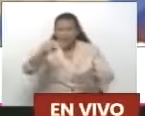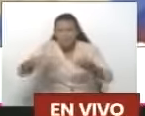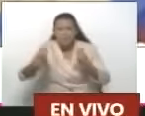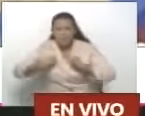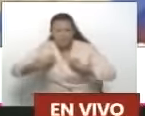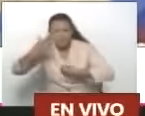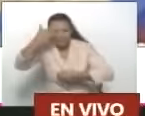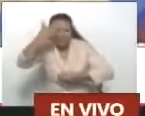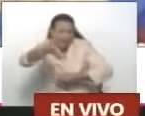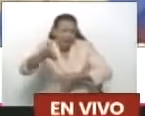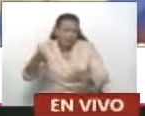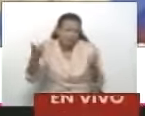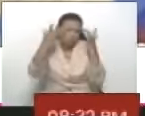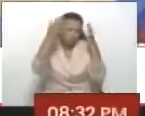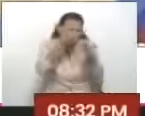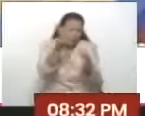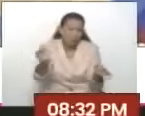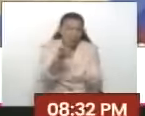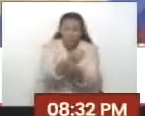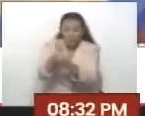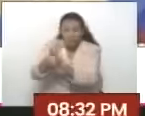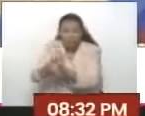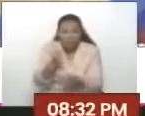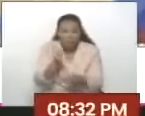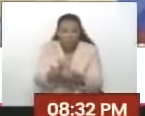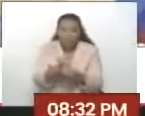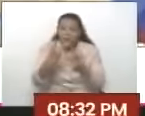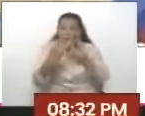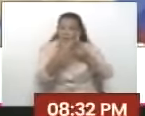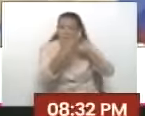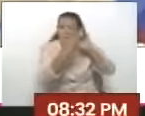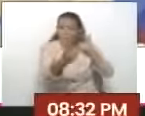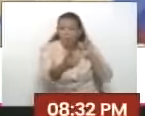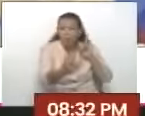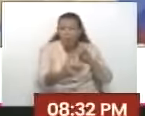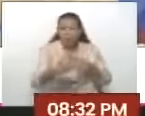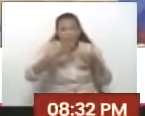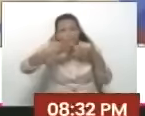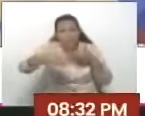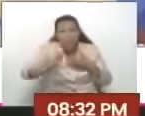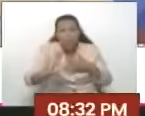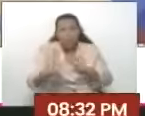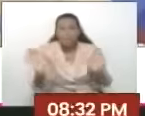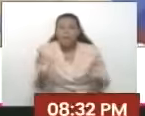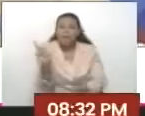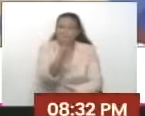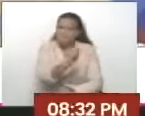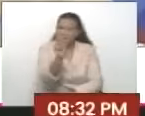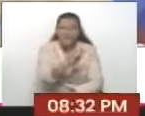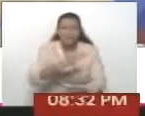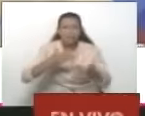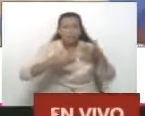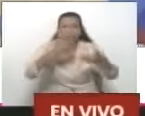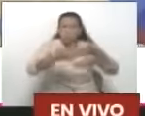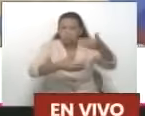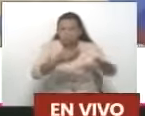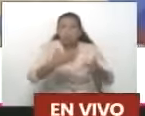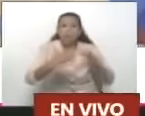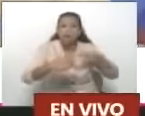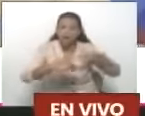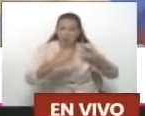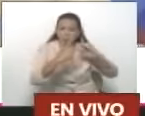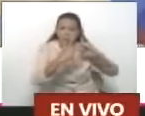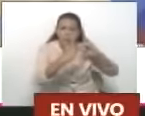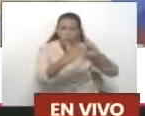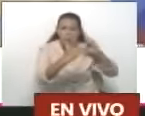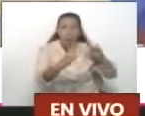que nuestros trabajadores se van a ese puente y en los próximos meses vamos a haber levantado el puente, el